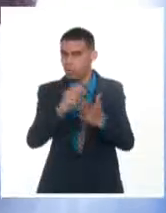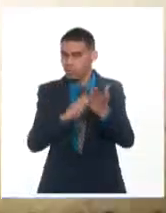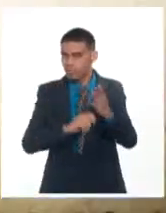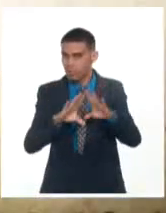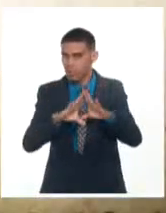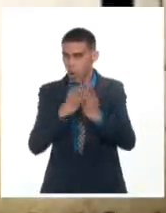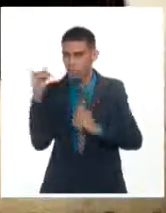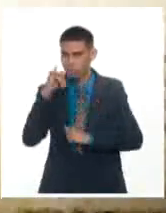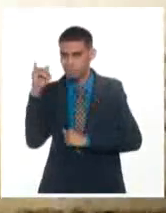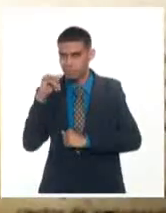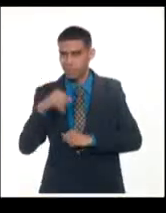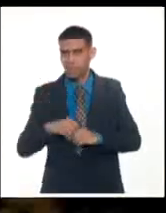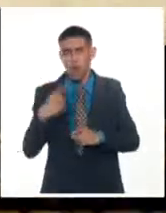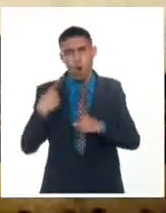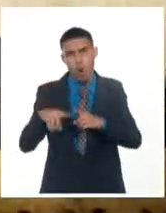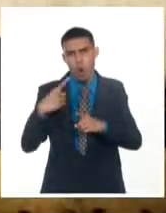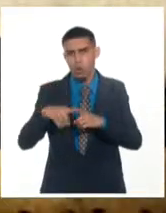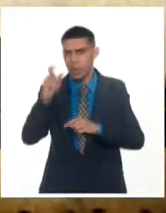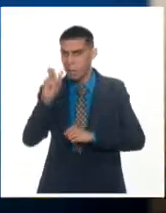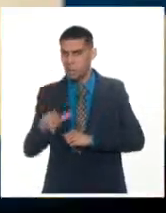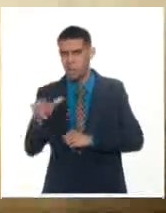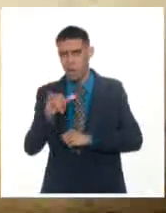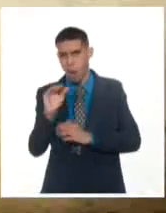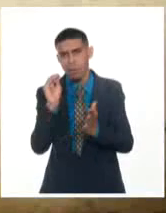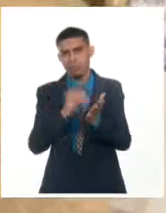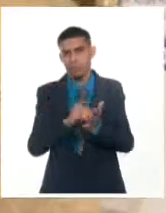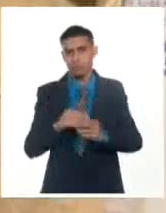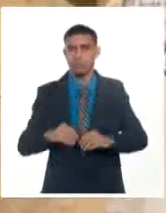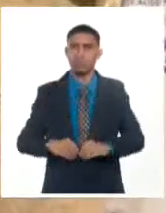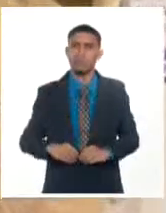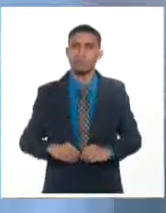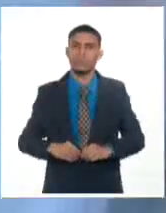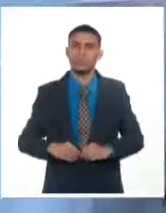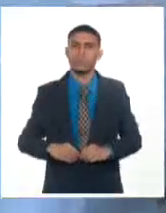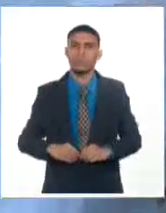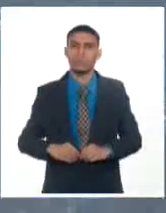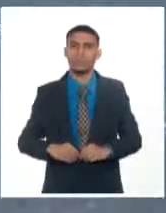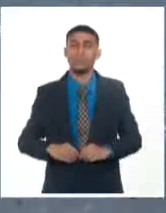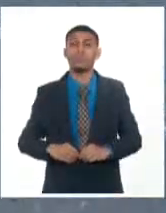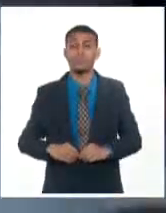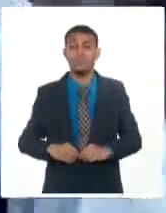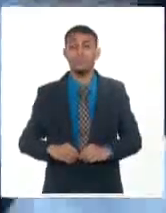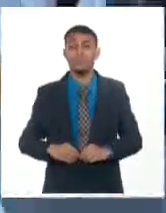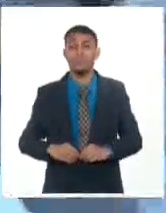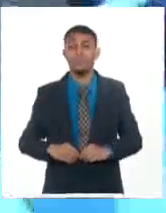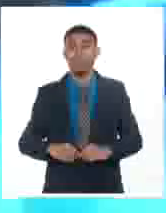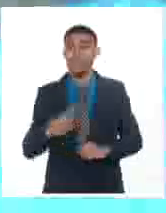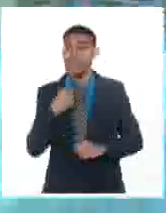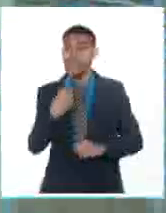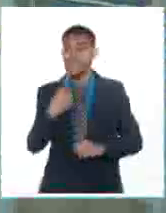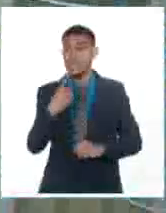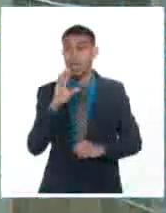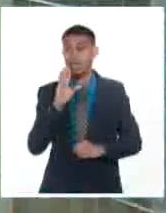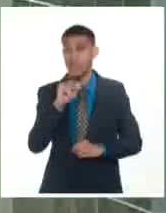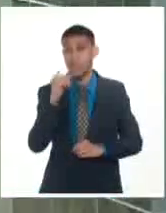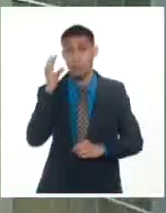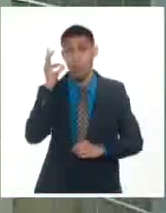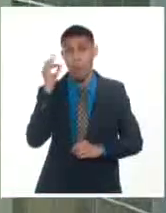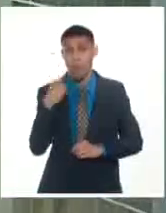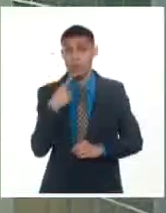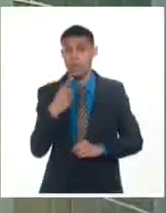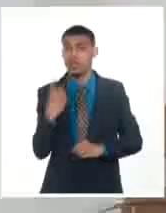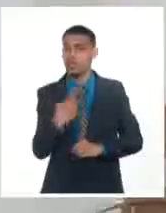Cartaya, José Víctor Herrera y Armando Toledo. Tenemos una variedad realmente de temas en este verano. Se trata de casos